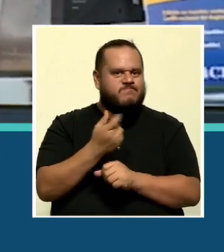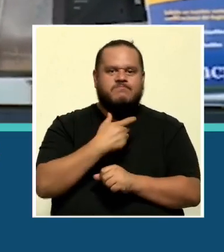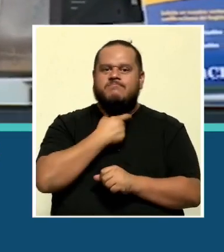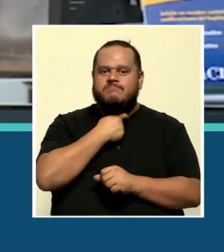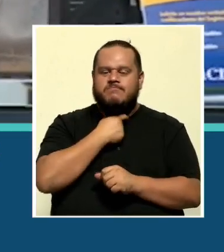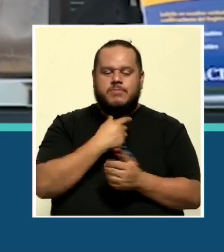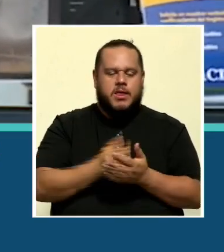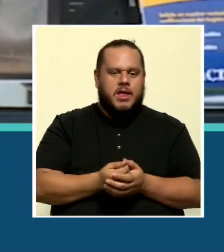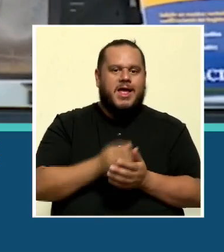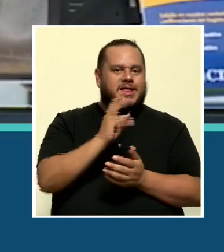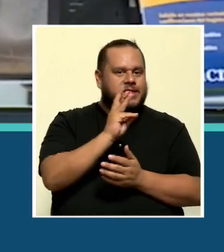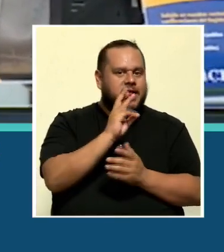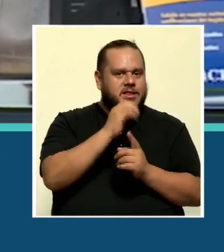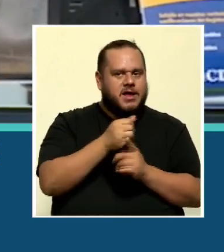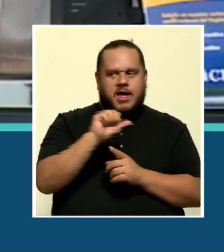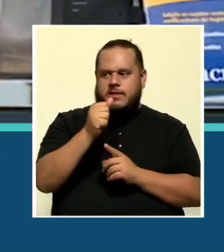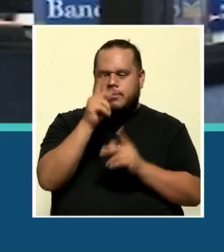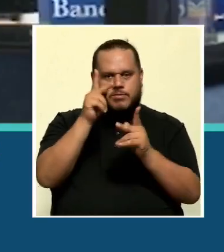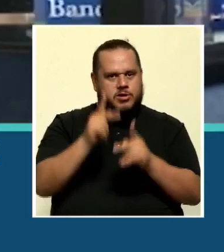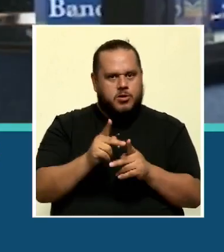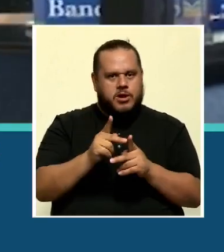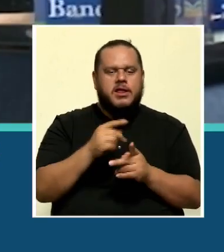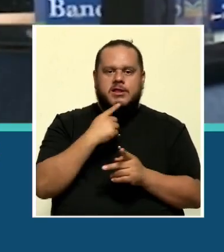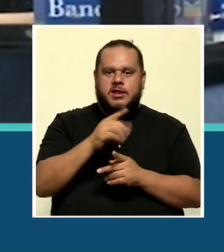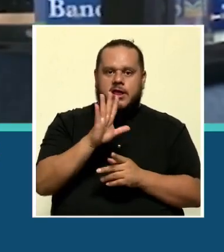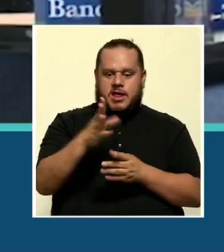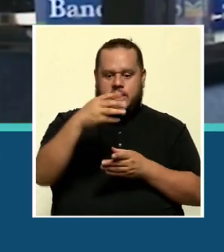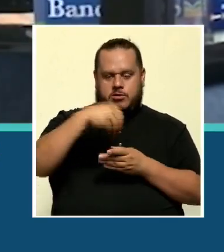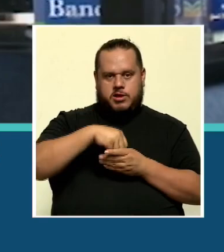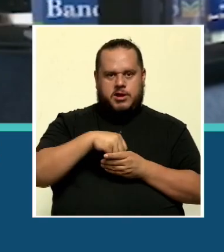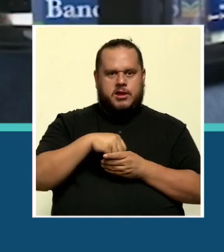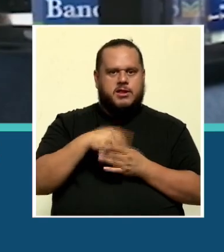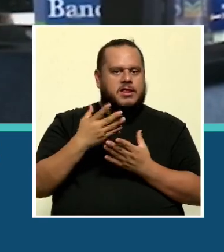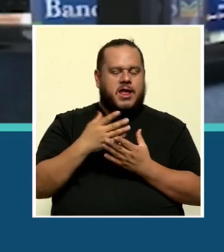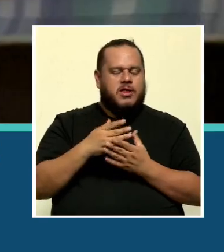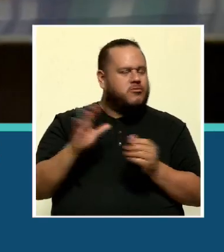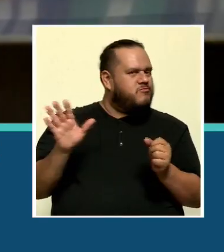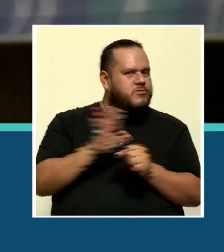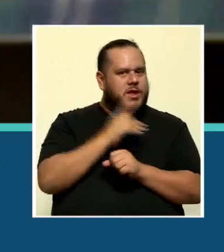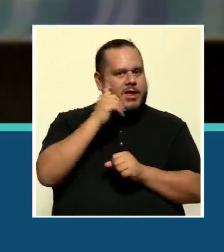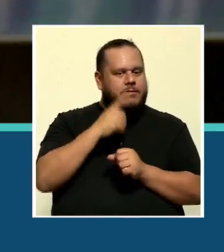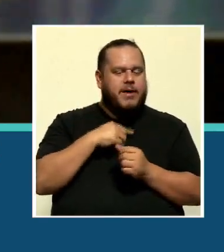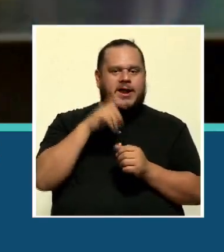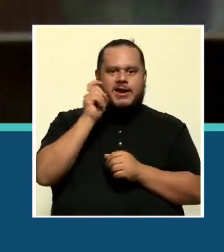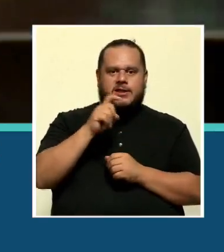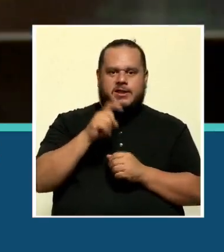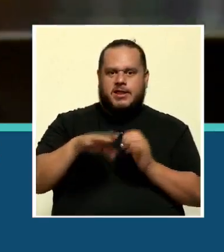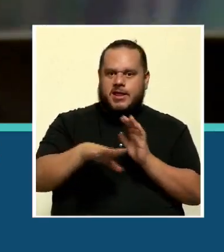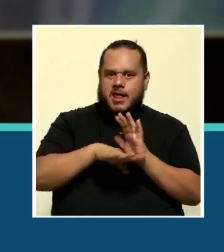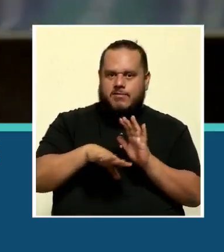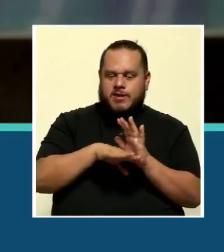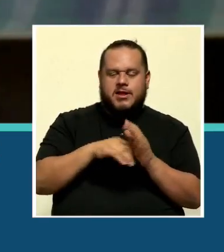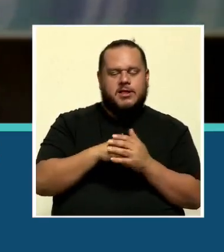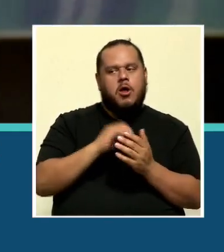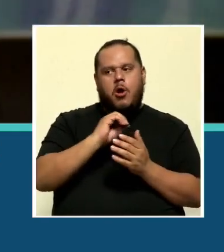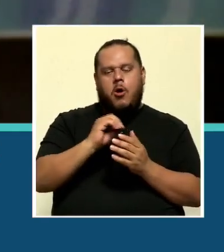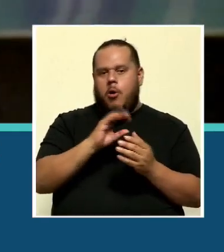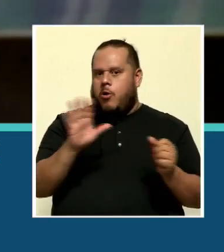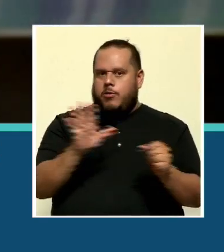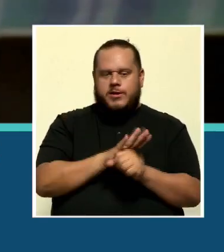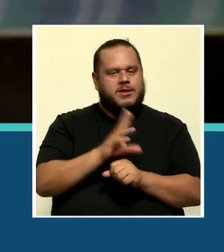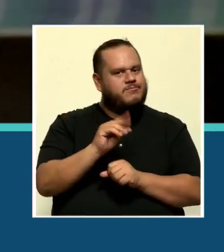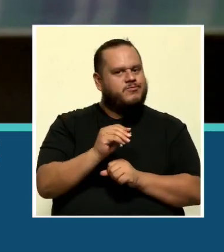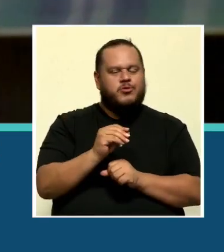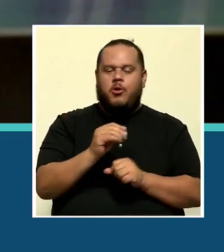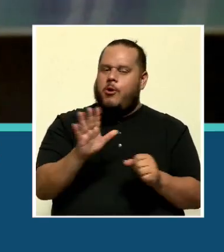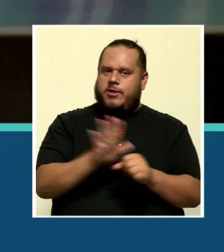O sea, 6 de cada 10 personas admiten que sus ingresos apenas alcanzan para cubrir sus necesidades básicas o del todo no le